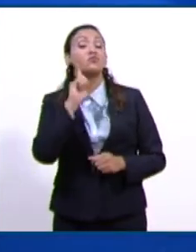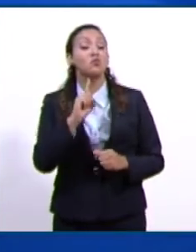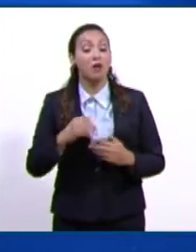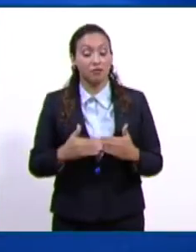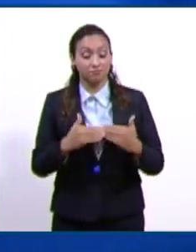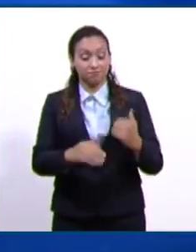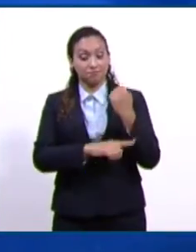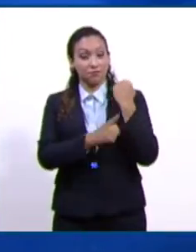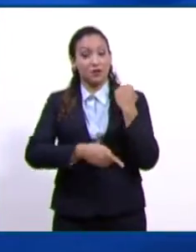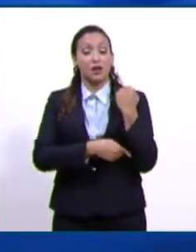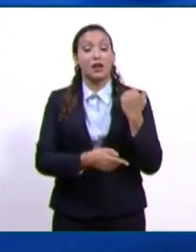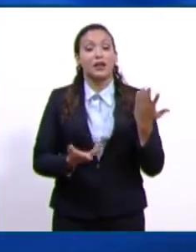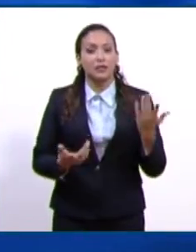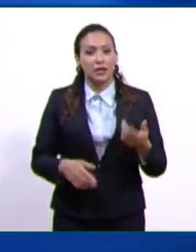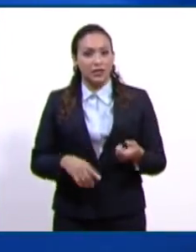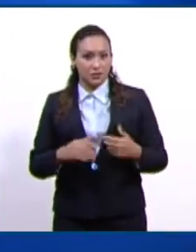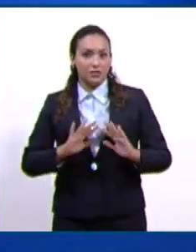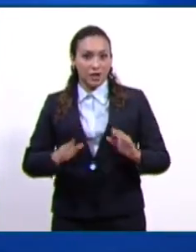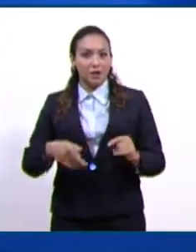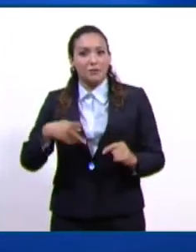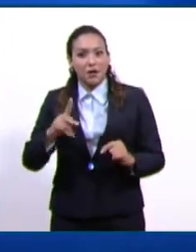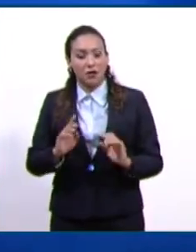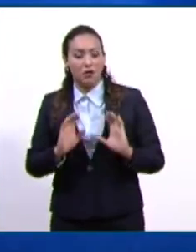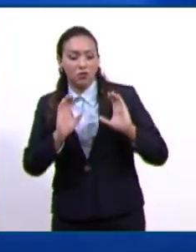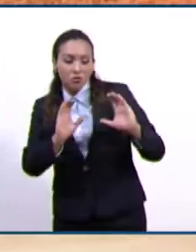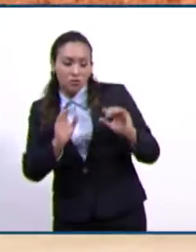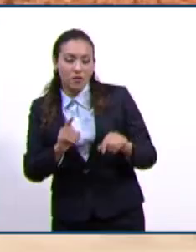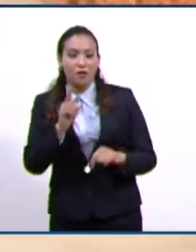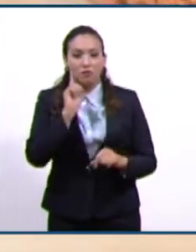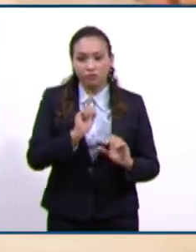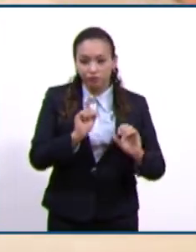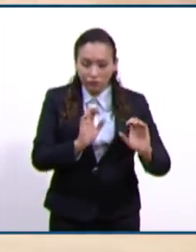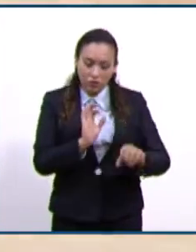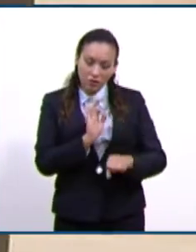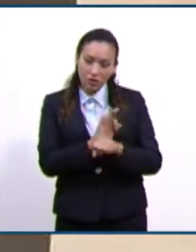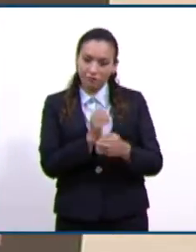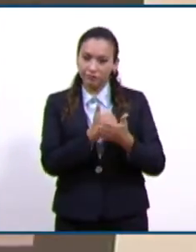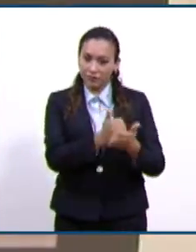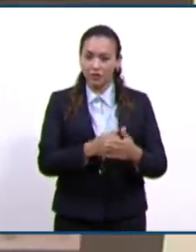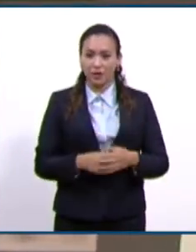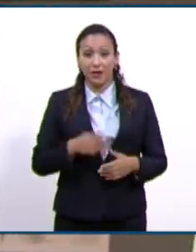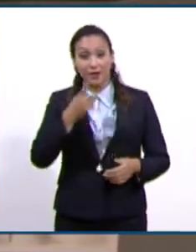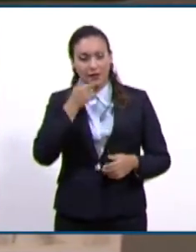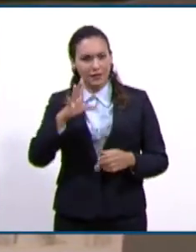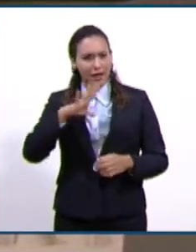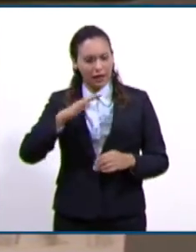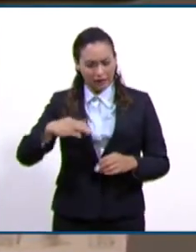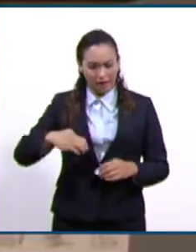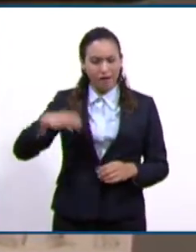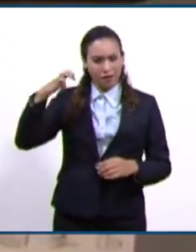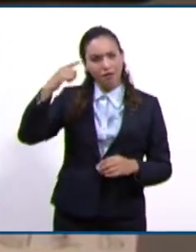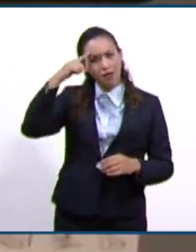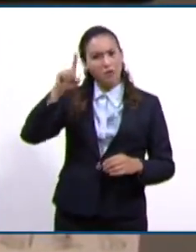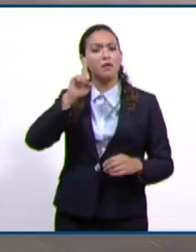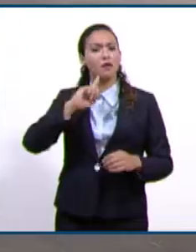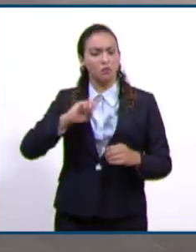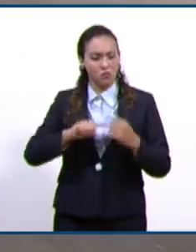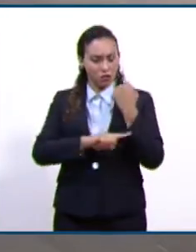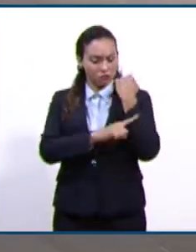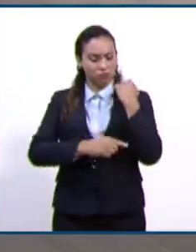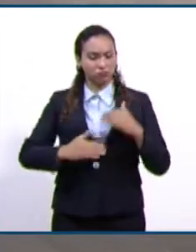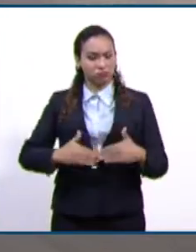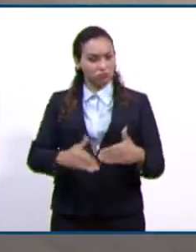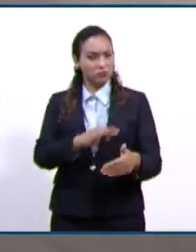médica para poder acceder al contrato de gestación asistida, además de que imponía un rango de edad para estar en posibilidad de convertirse en